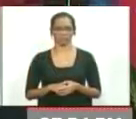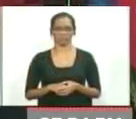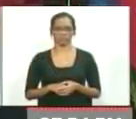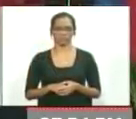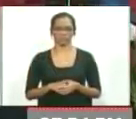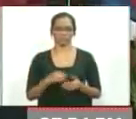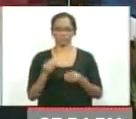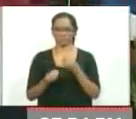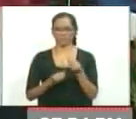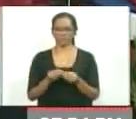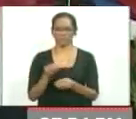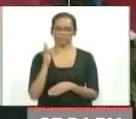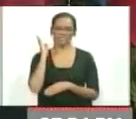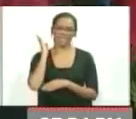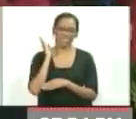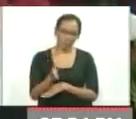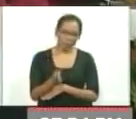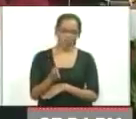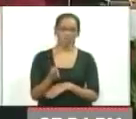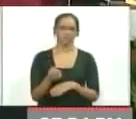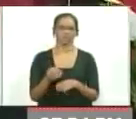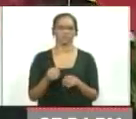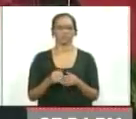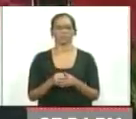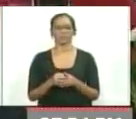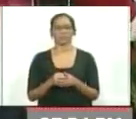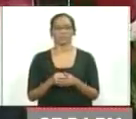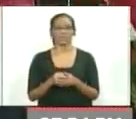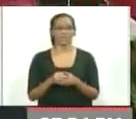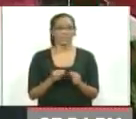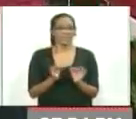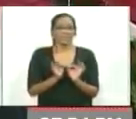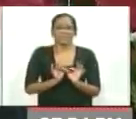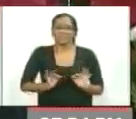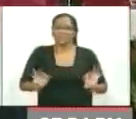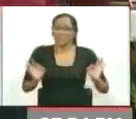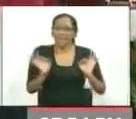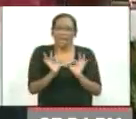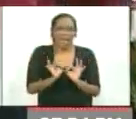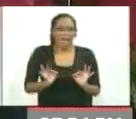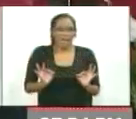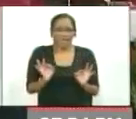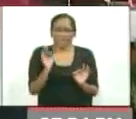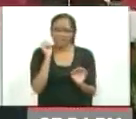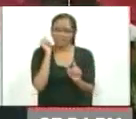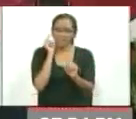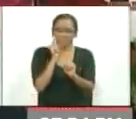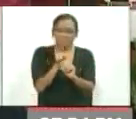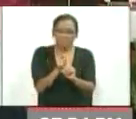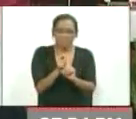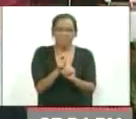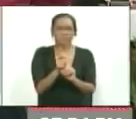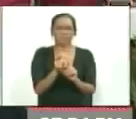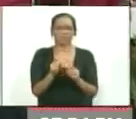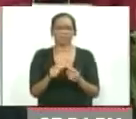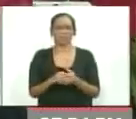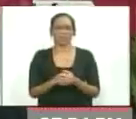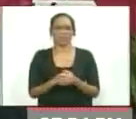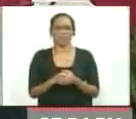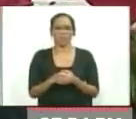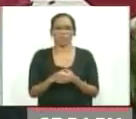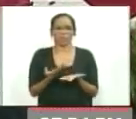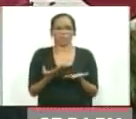aplicando sanciones unilaterales que no tienen nada que ver con el hecho mismo de una